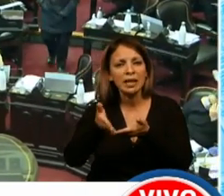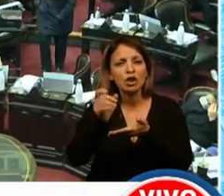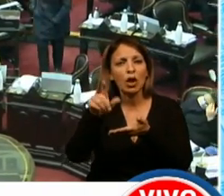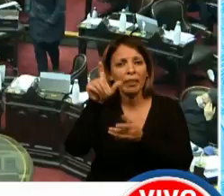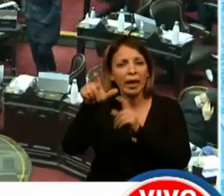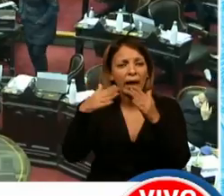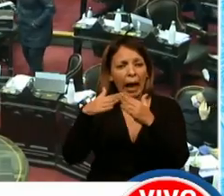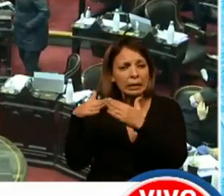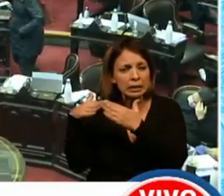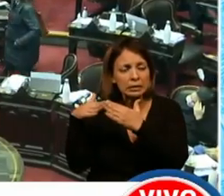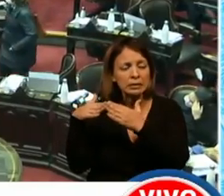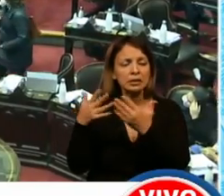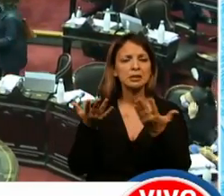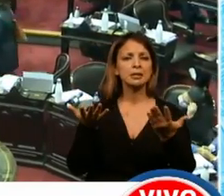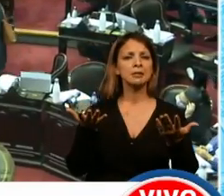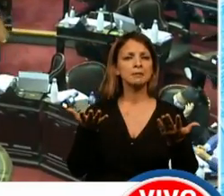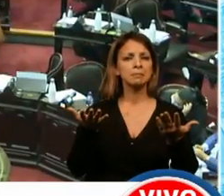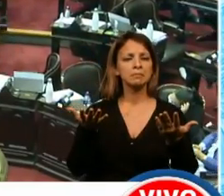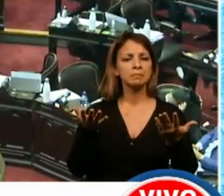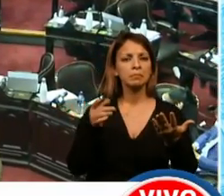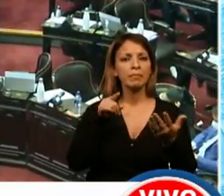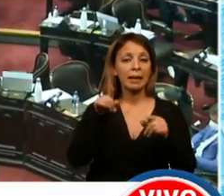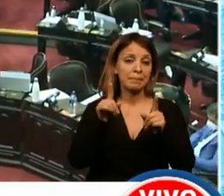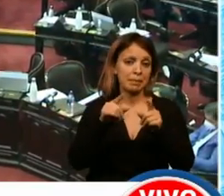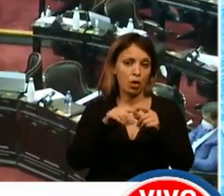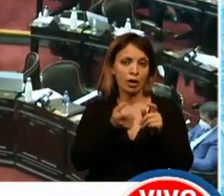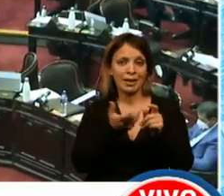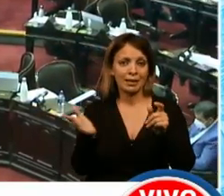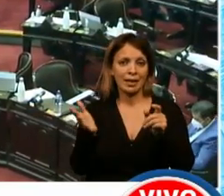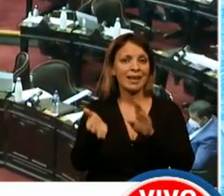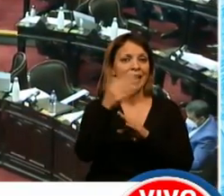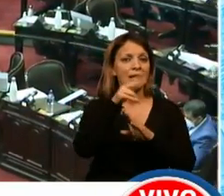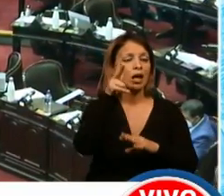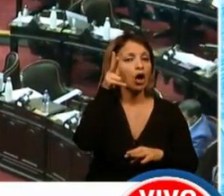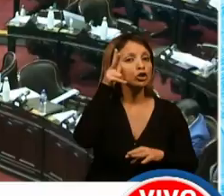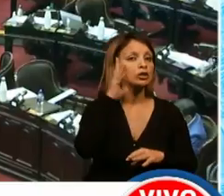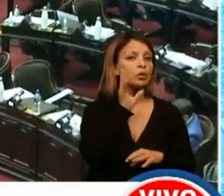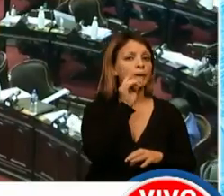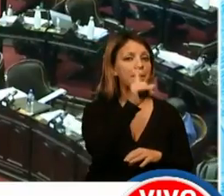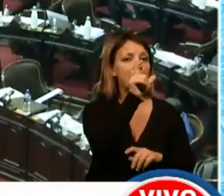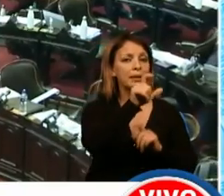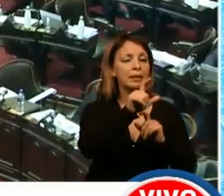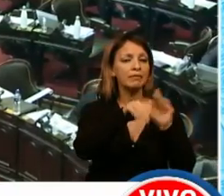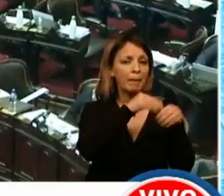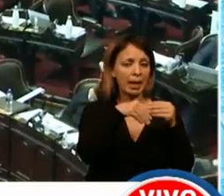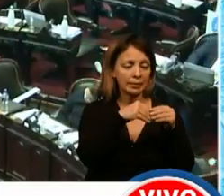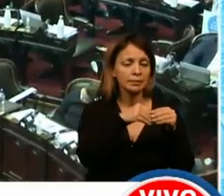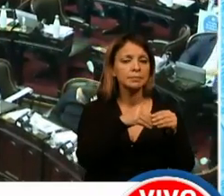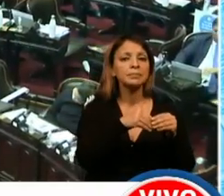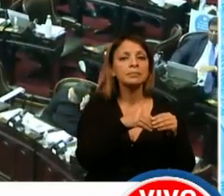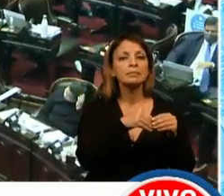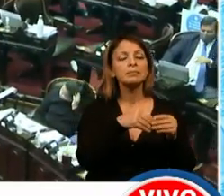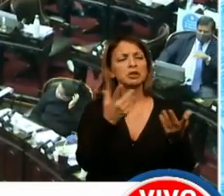de los hogares es decir que este porcentaje que se incrementa de 850 mil a casi 4 millones de familias